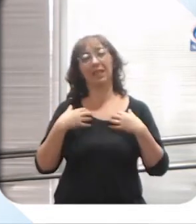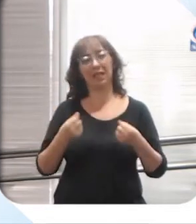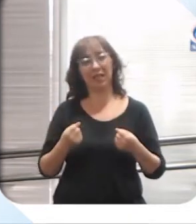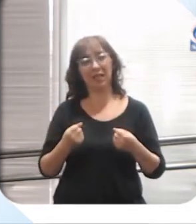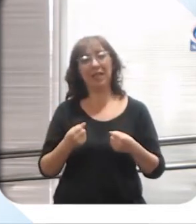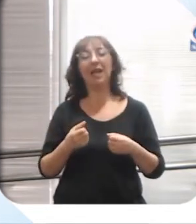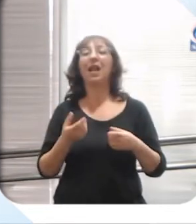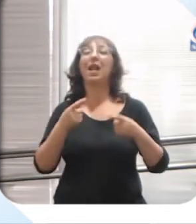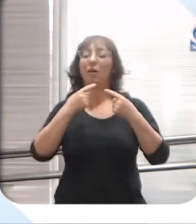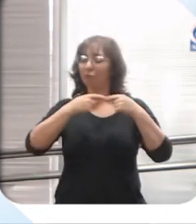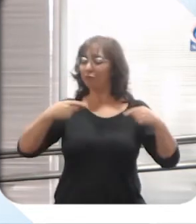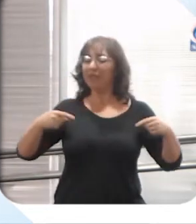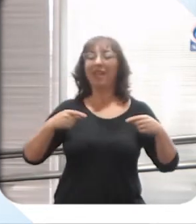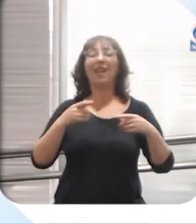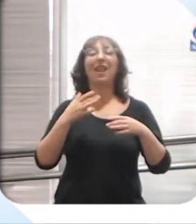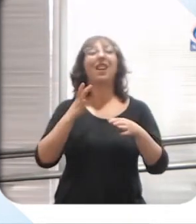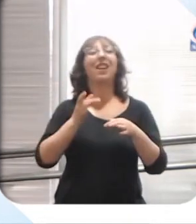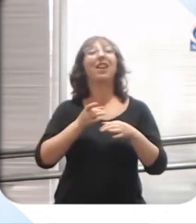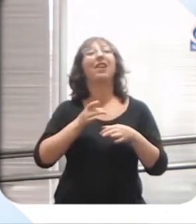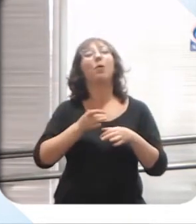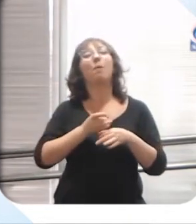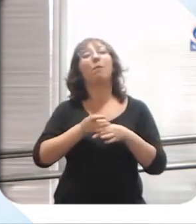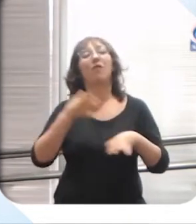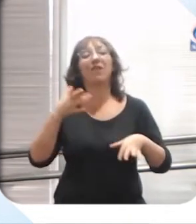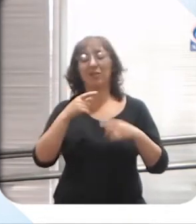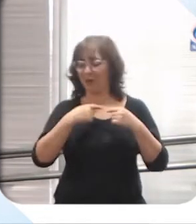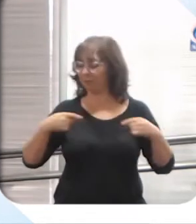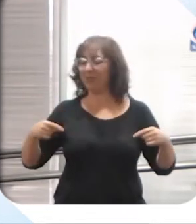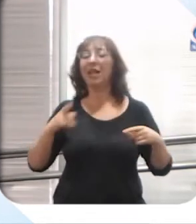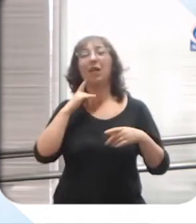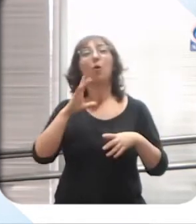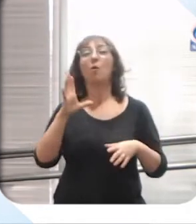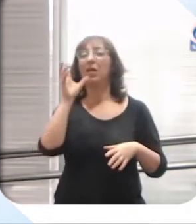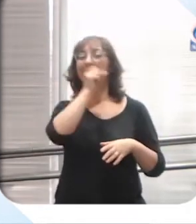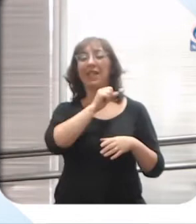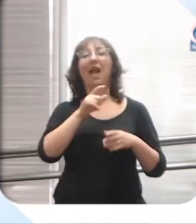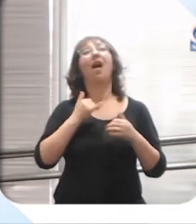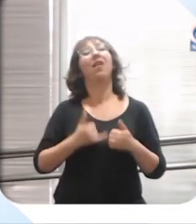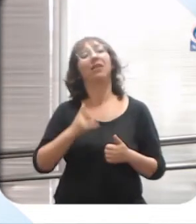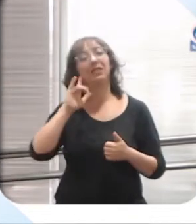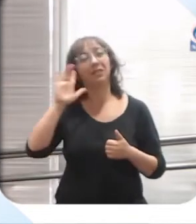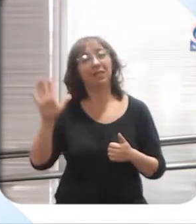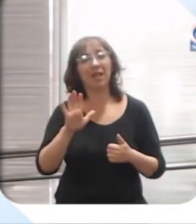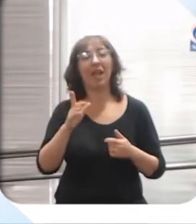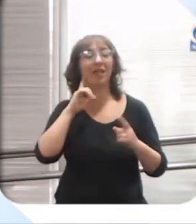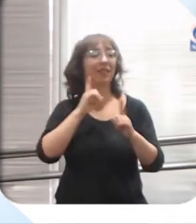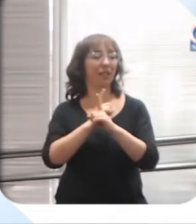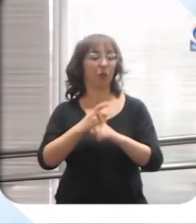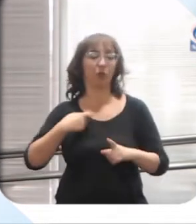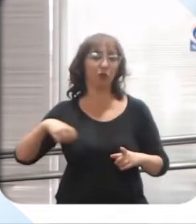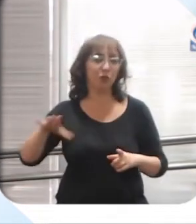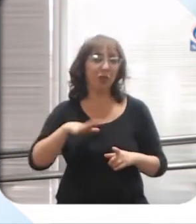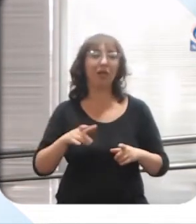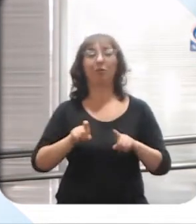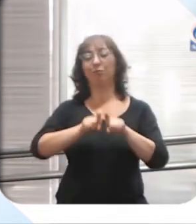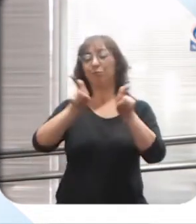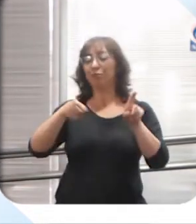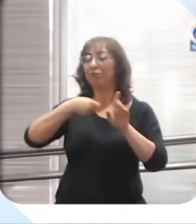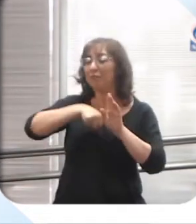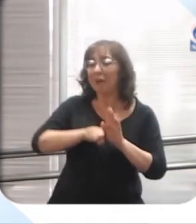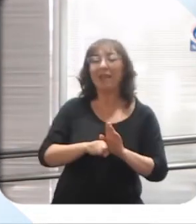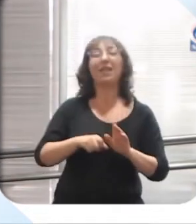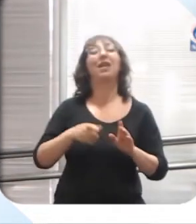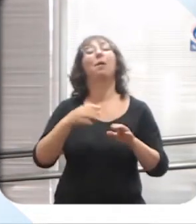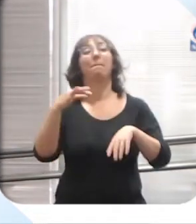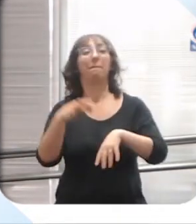sea, la interdisciplina es como la clave de la institución. Hay psicólogos, asistentes sociales, obstetras parteras, médicos,